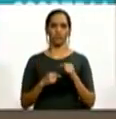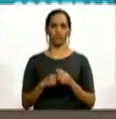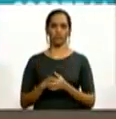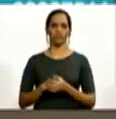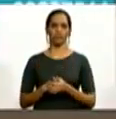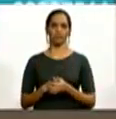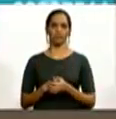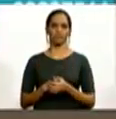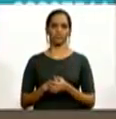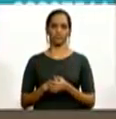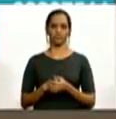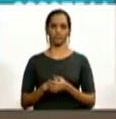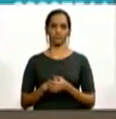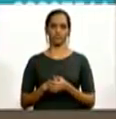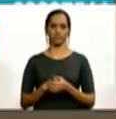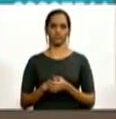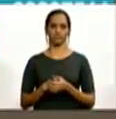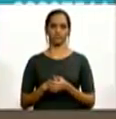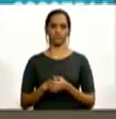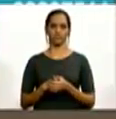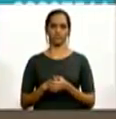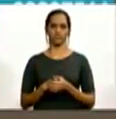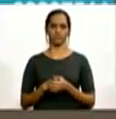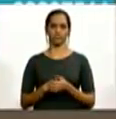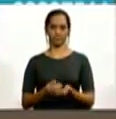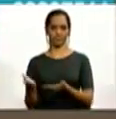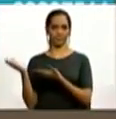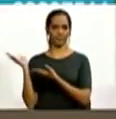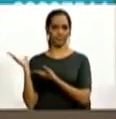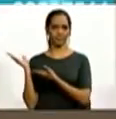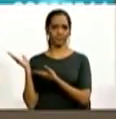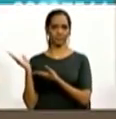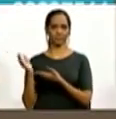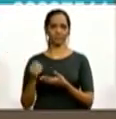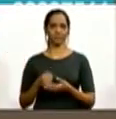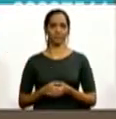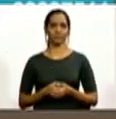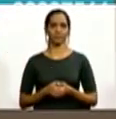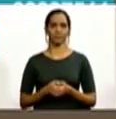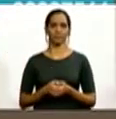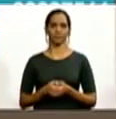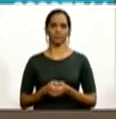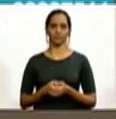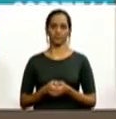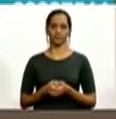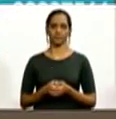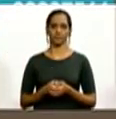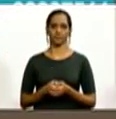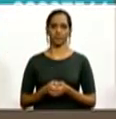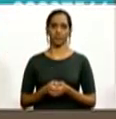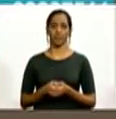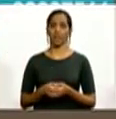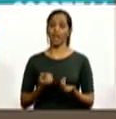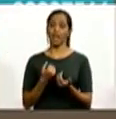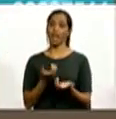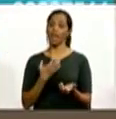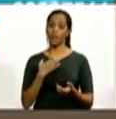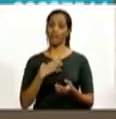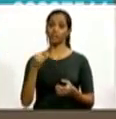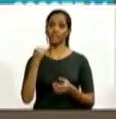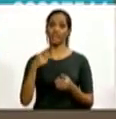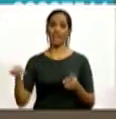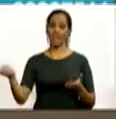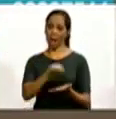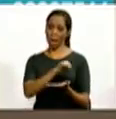dónde los Twitter? Pásate. Ahí va. Vale, pues. Arranca por allá. Arroba Jairo, Jairo José Moral 1. Enamórate con Z. Cali, la camisa le